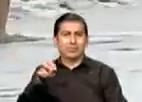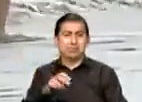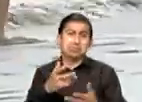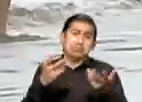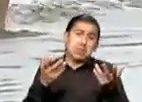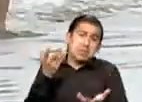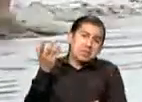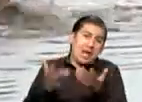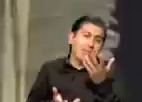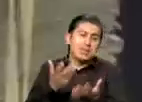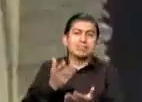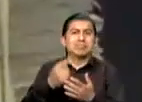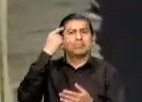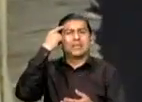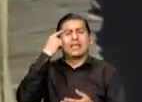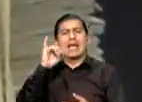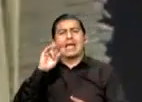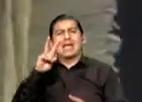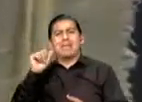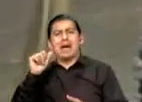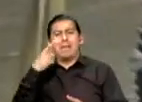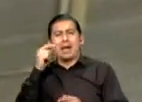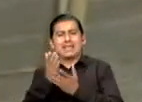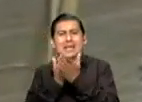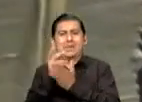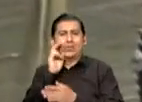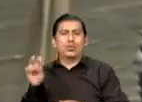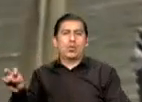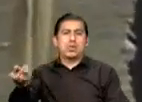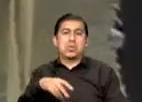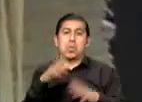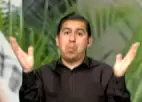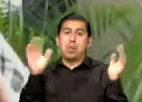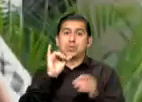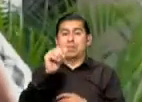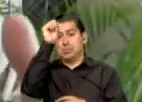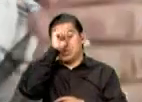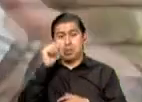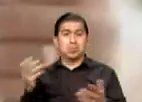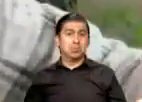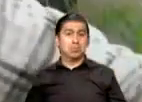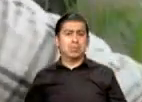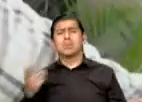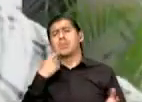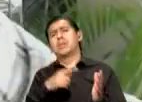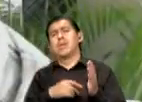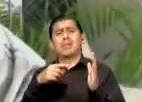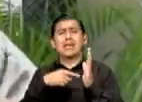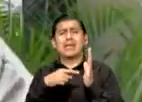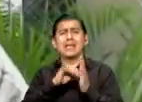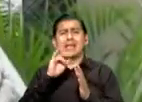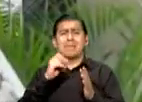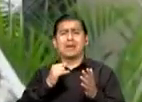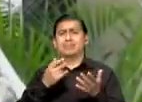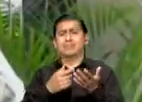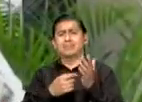se propone eliminar el cobro del impuesto al valor agregado a los servicios turísticos durante los fines de semana. Quitemos el IVA, lancemos más